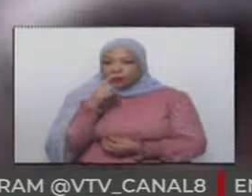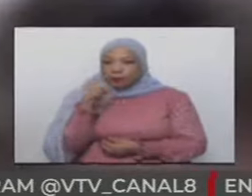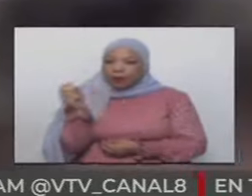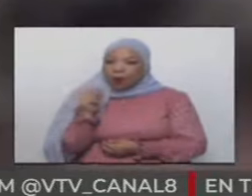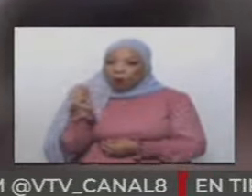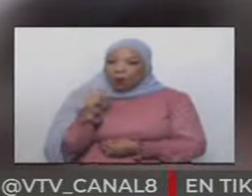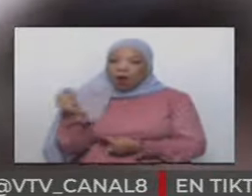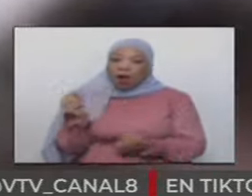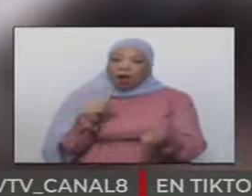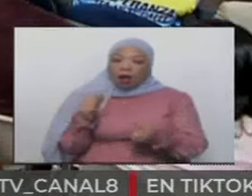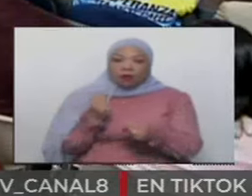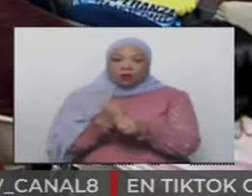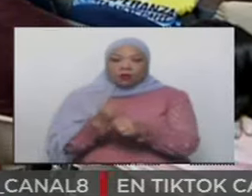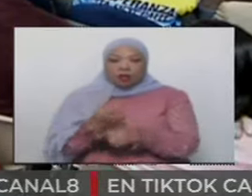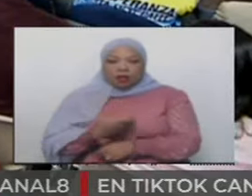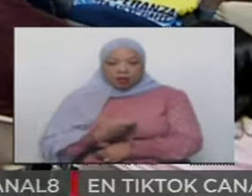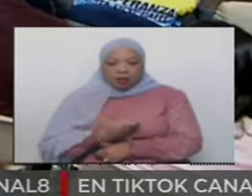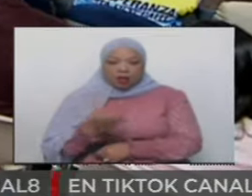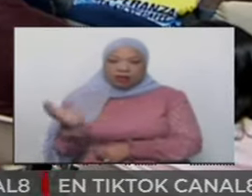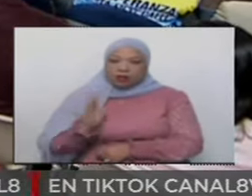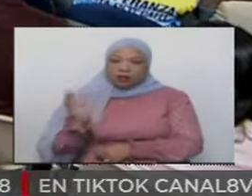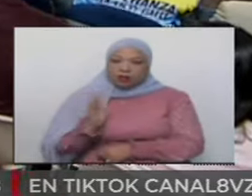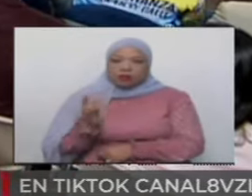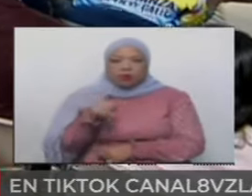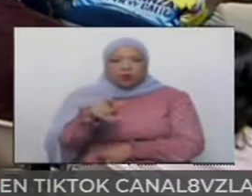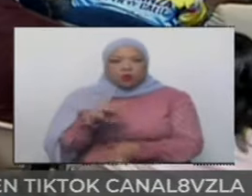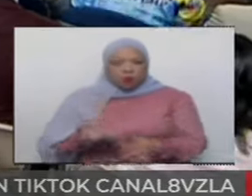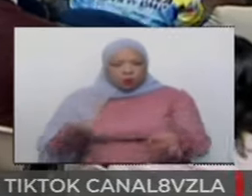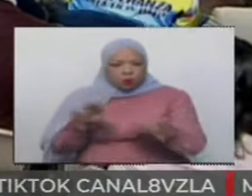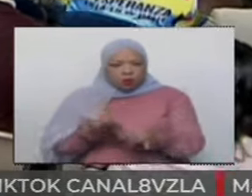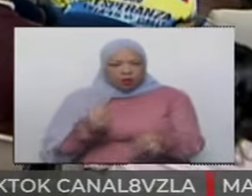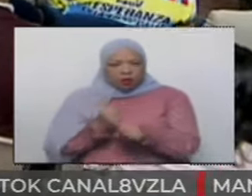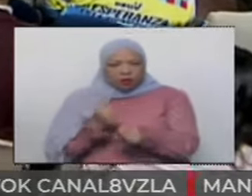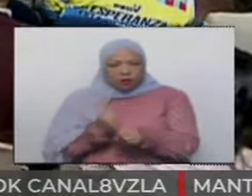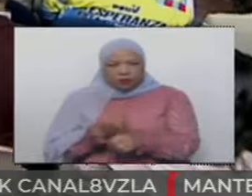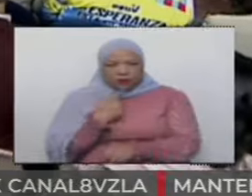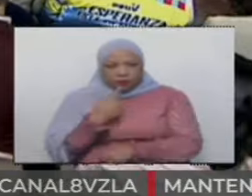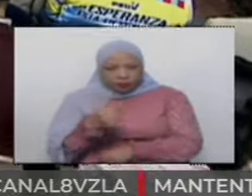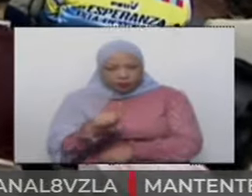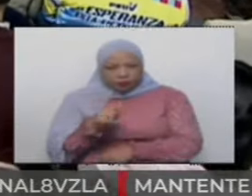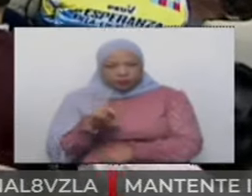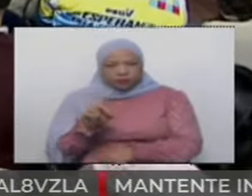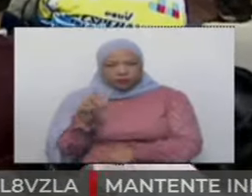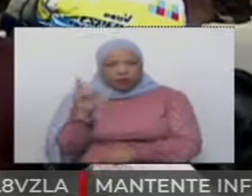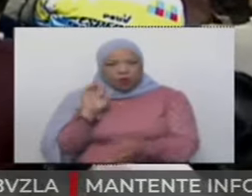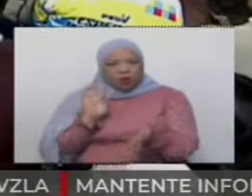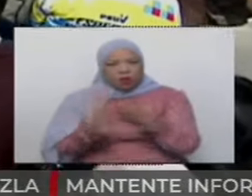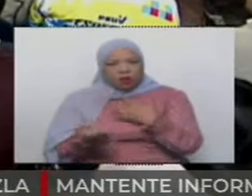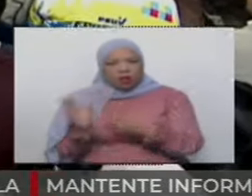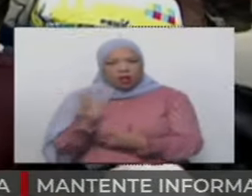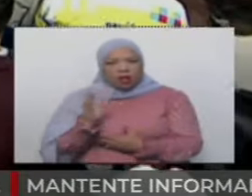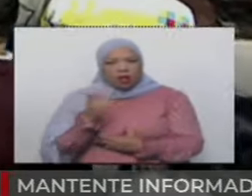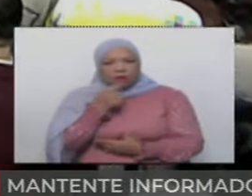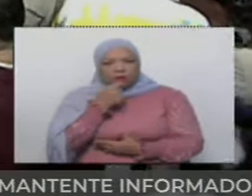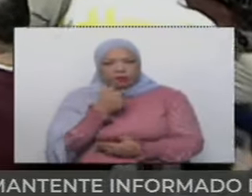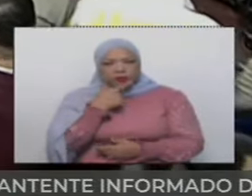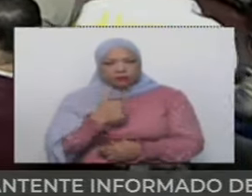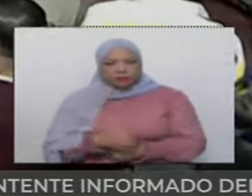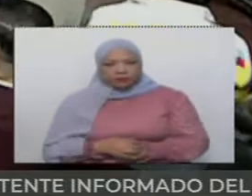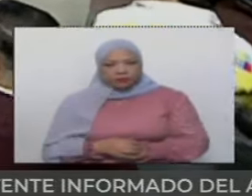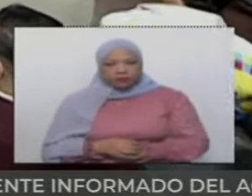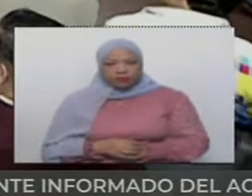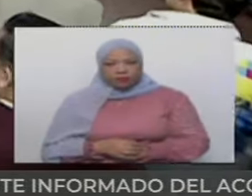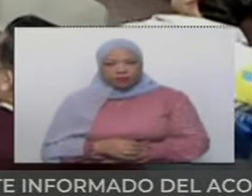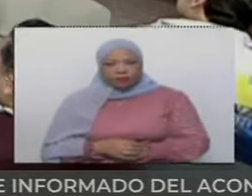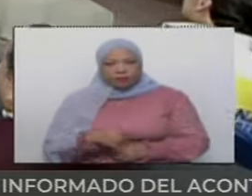dar la palabra a la alcaldesa de Caracas. ¿Qué me cuenta de esta edición del Festival de Caracas para el Libro? Bueno, mi comandante,